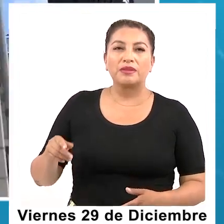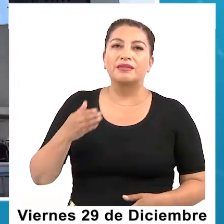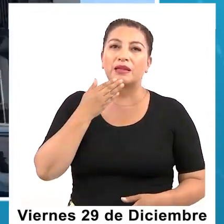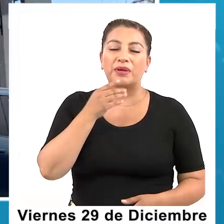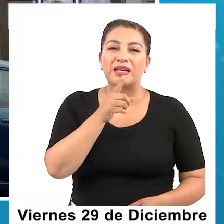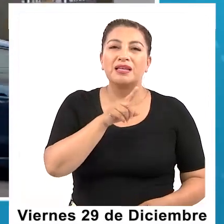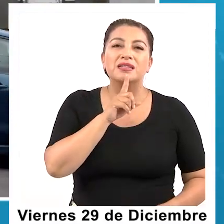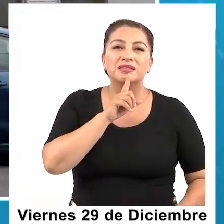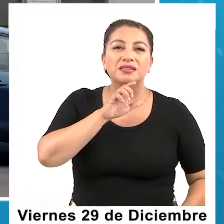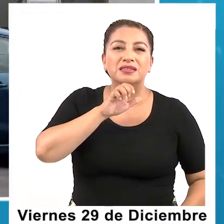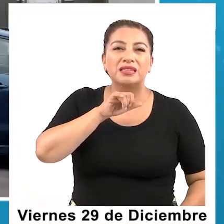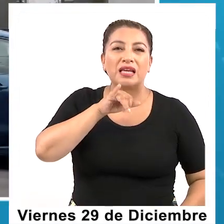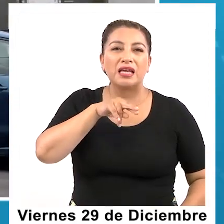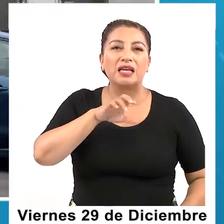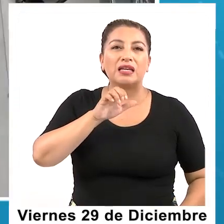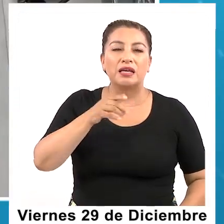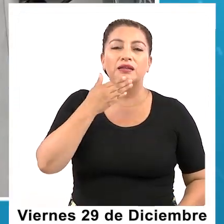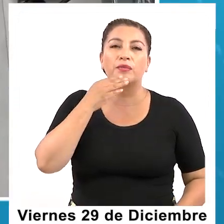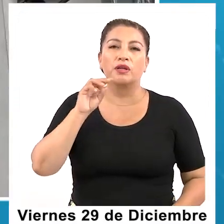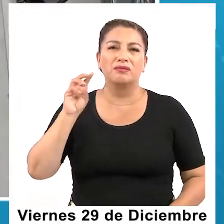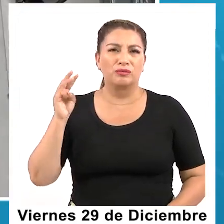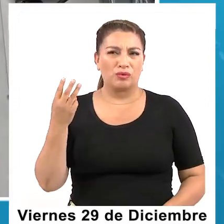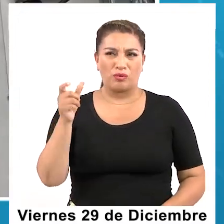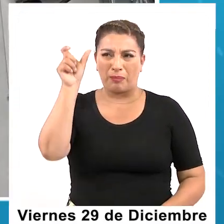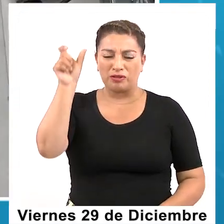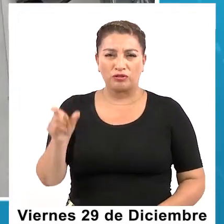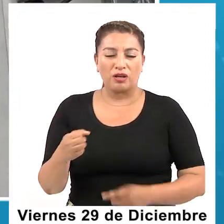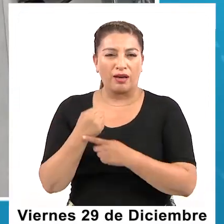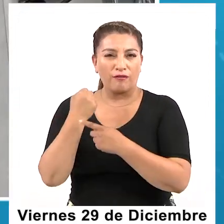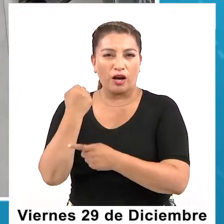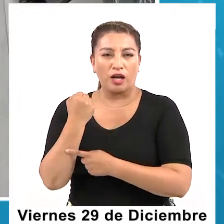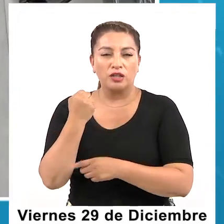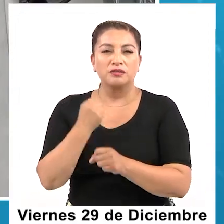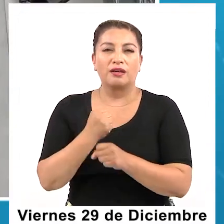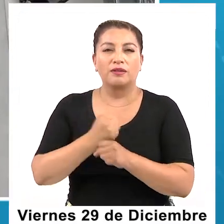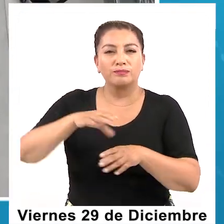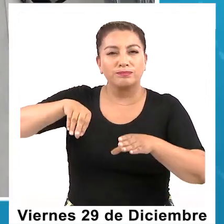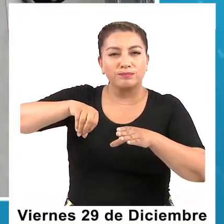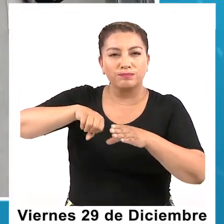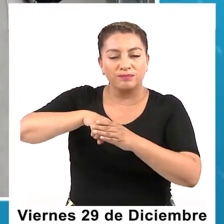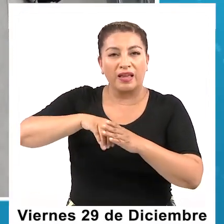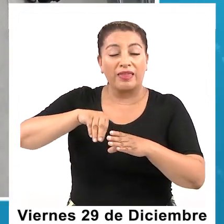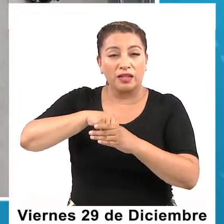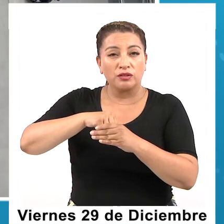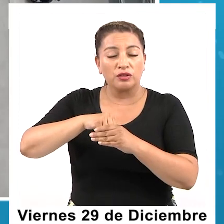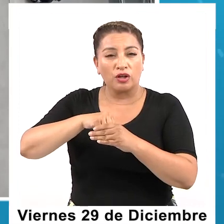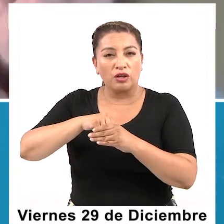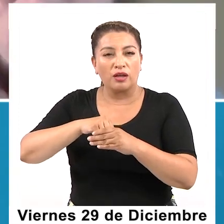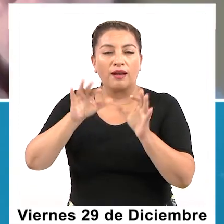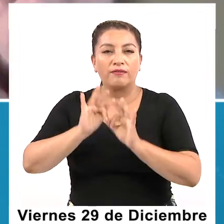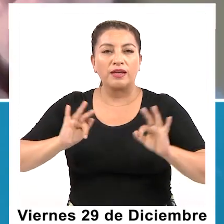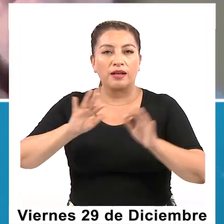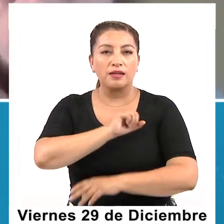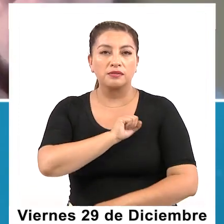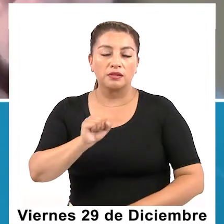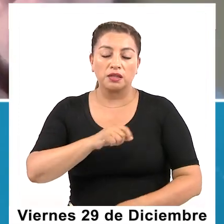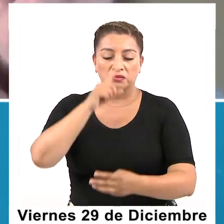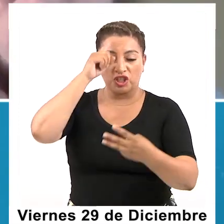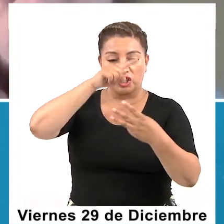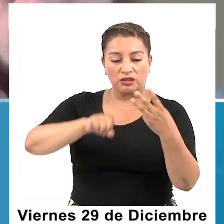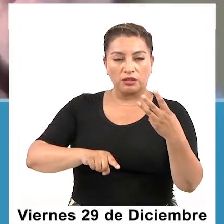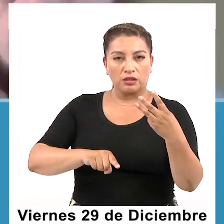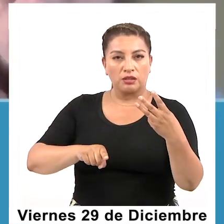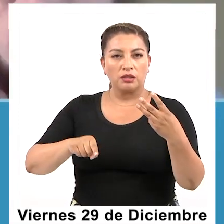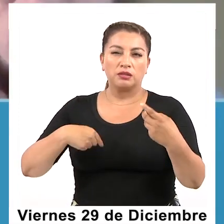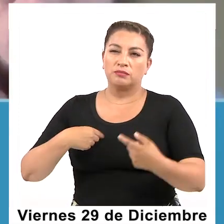Steiner y un tercer abogado que trabaja en la Fiscalía en la región metropolitana. Yo creo que primero hay que